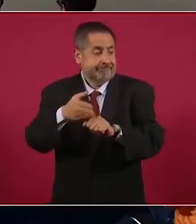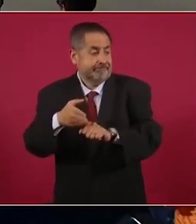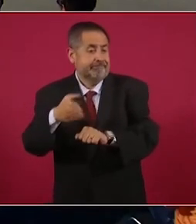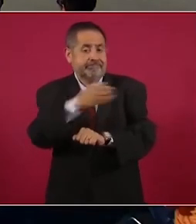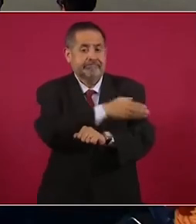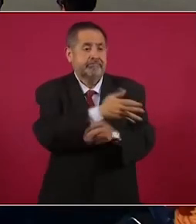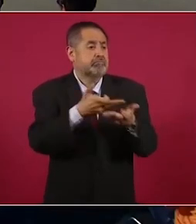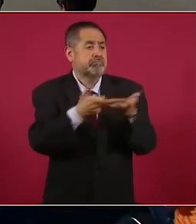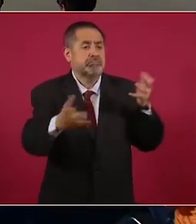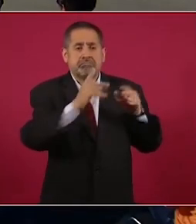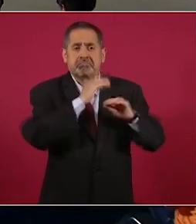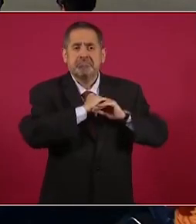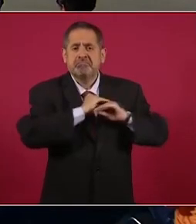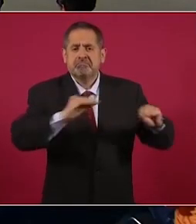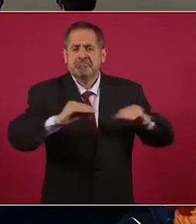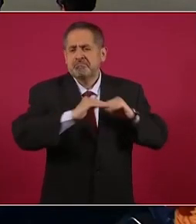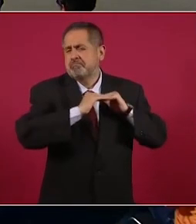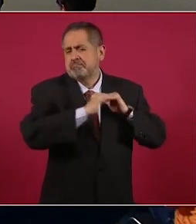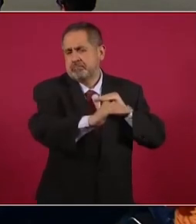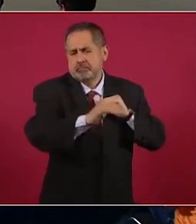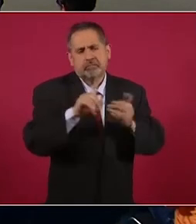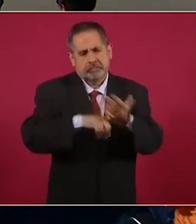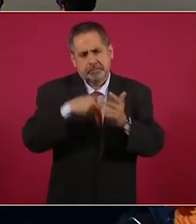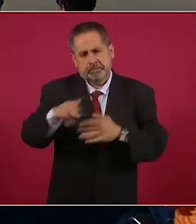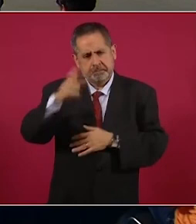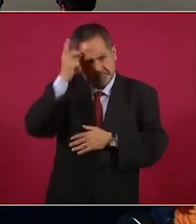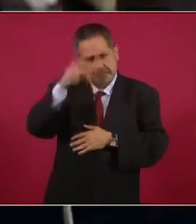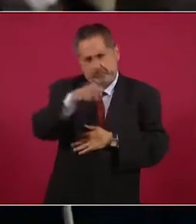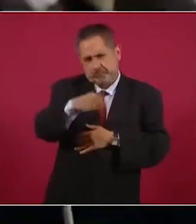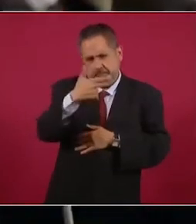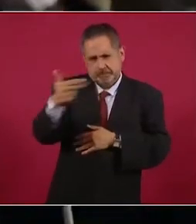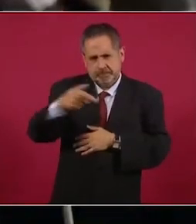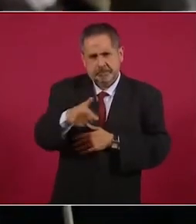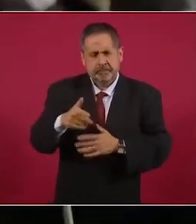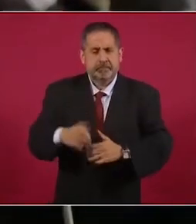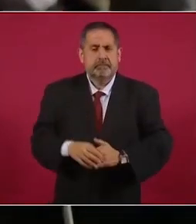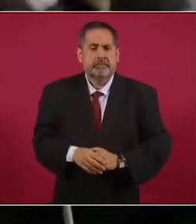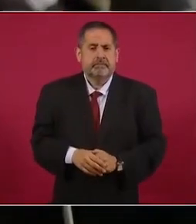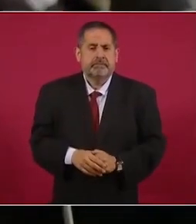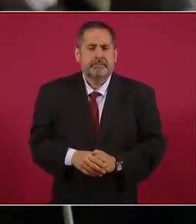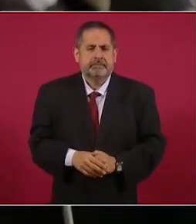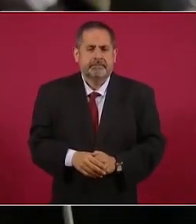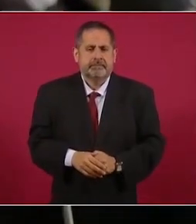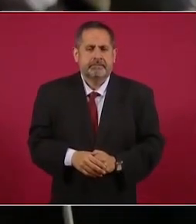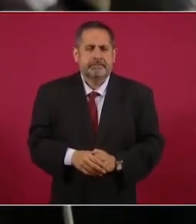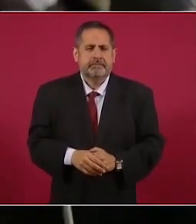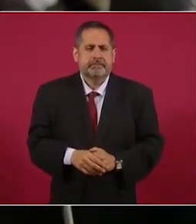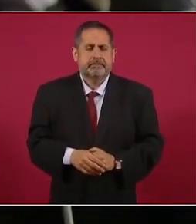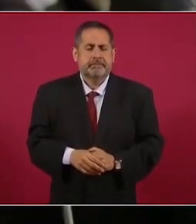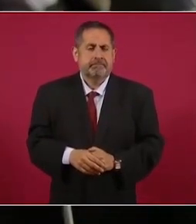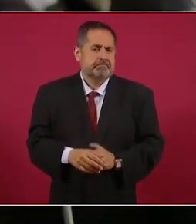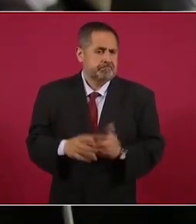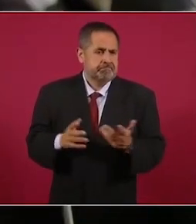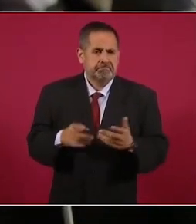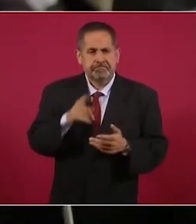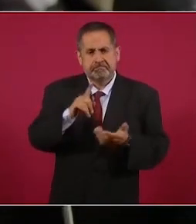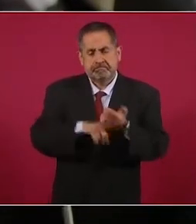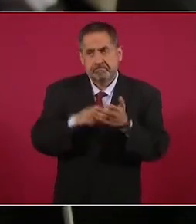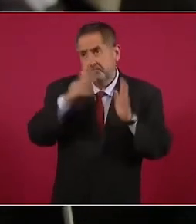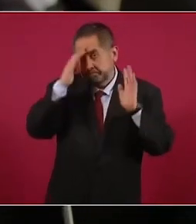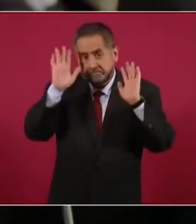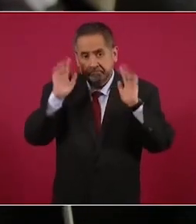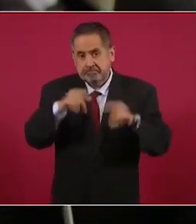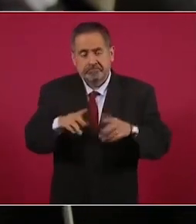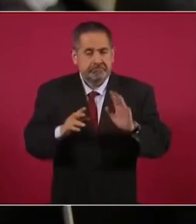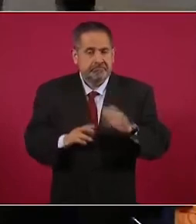terrenos como estos, que también son de ellos. O sea, tienen, qué sé yo,